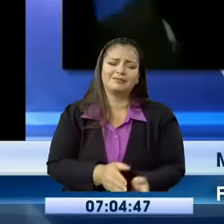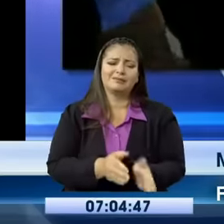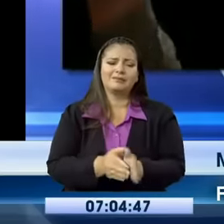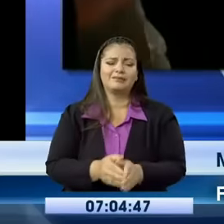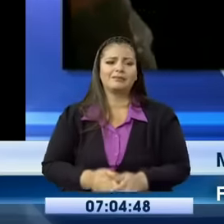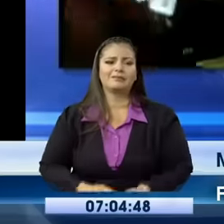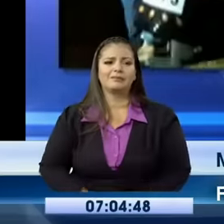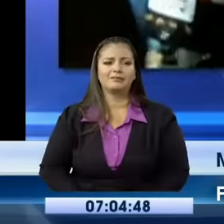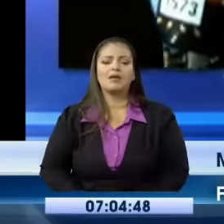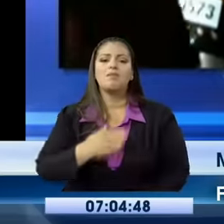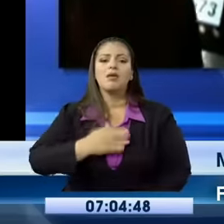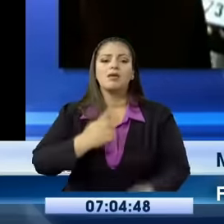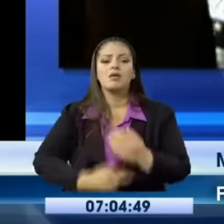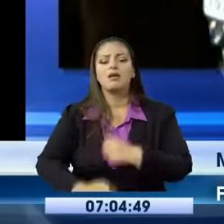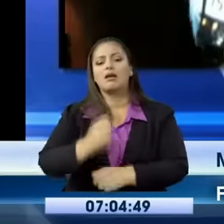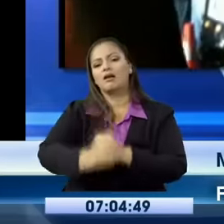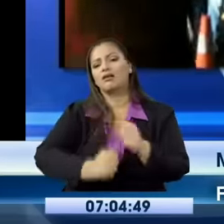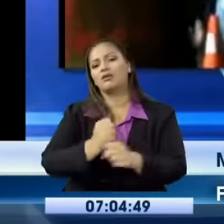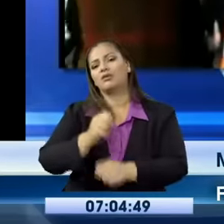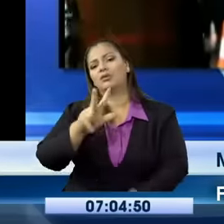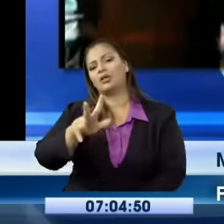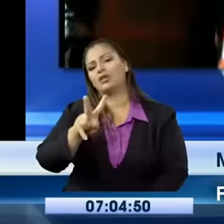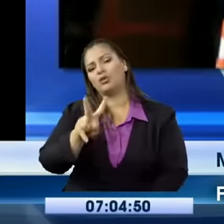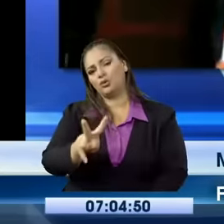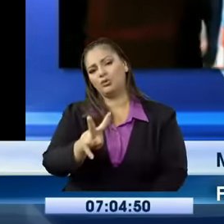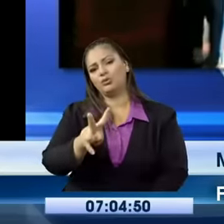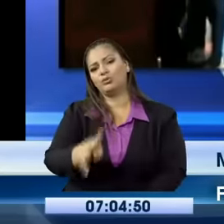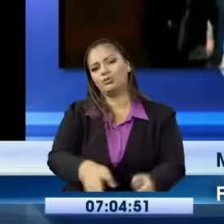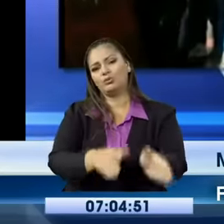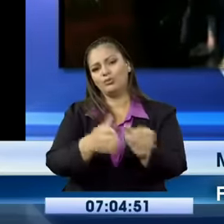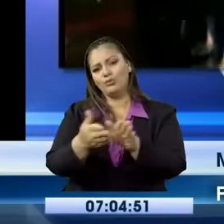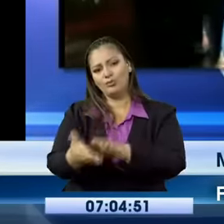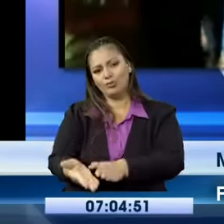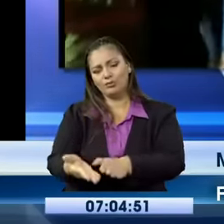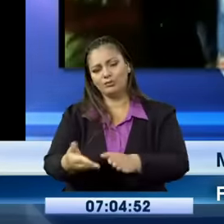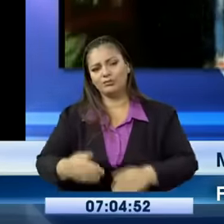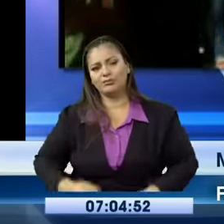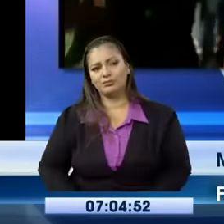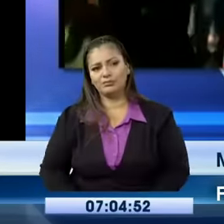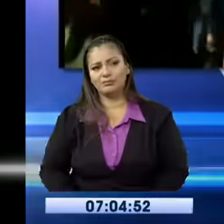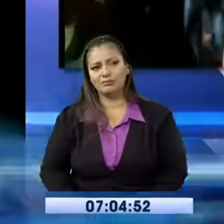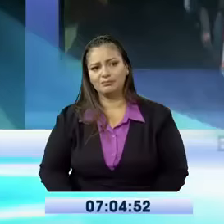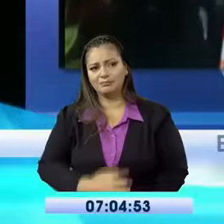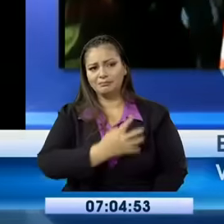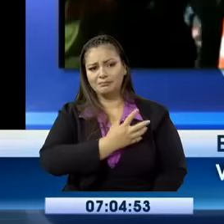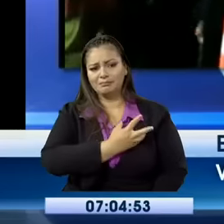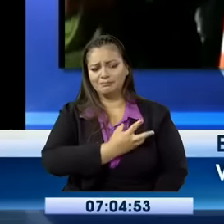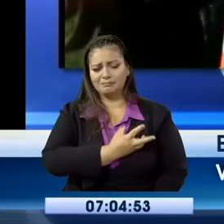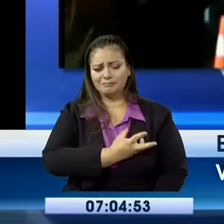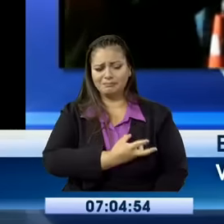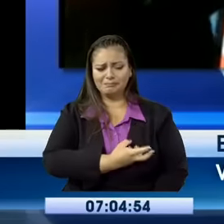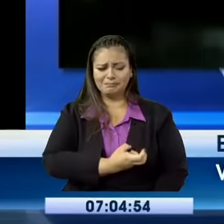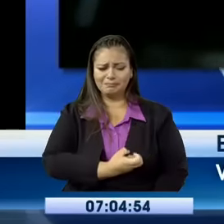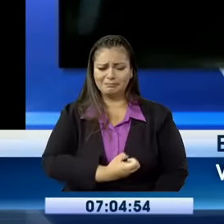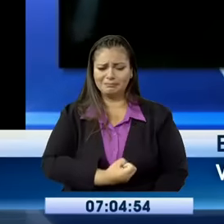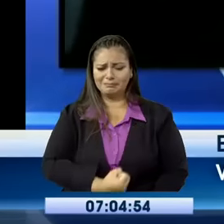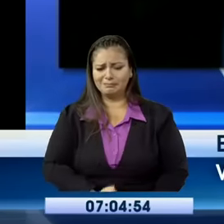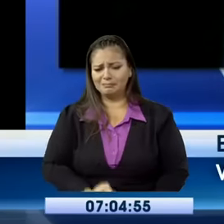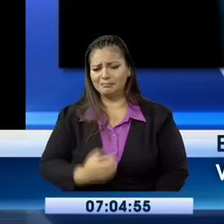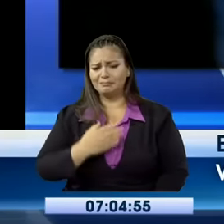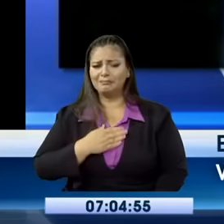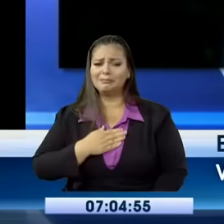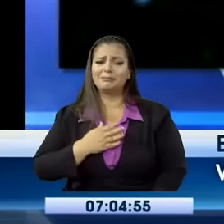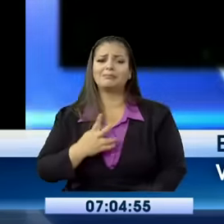sean al retiro espiritual pare s ellos sean a retiro espitual sean una tristeza perder la mi perder todas